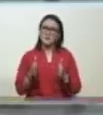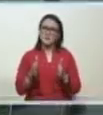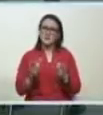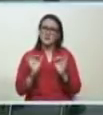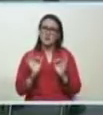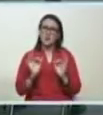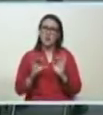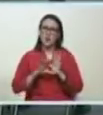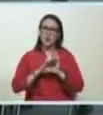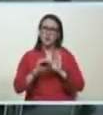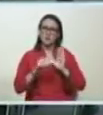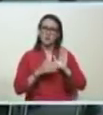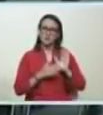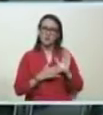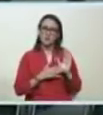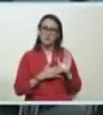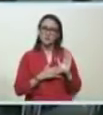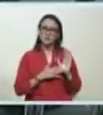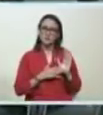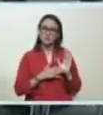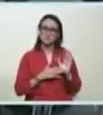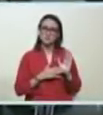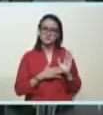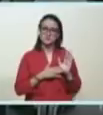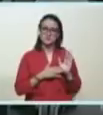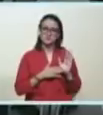la constitución,